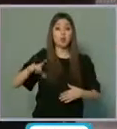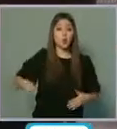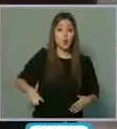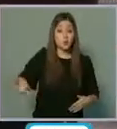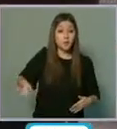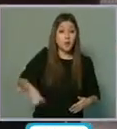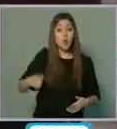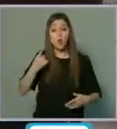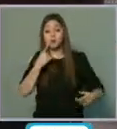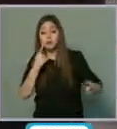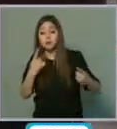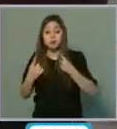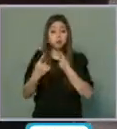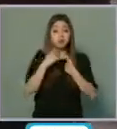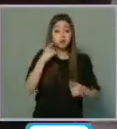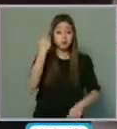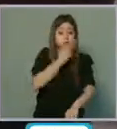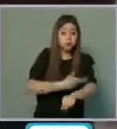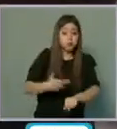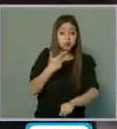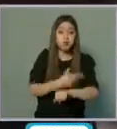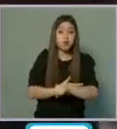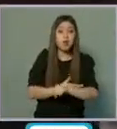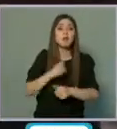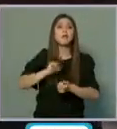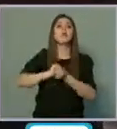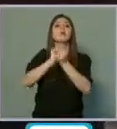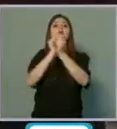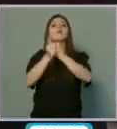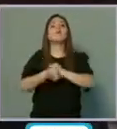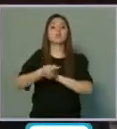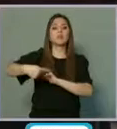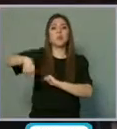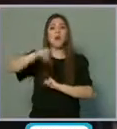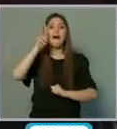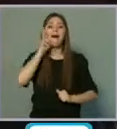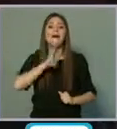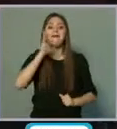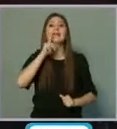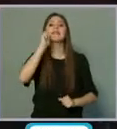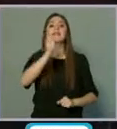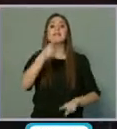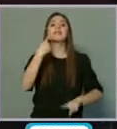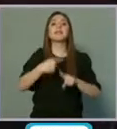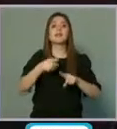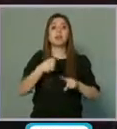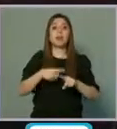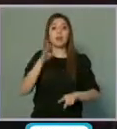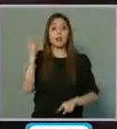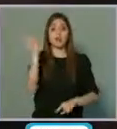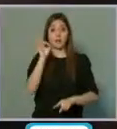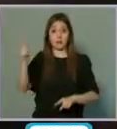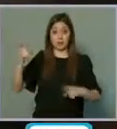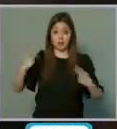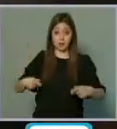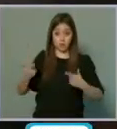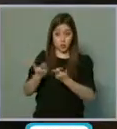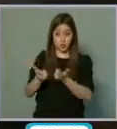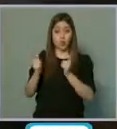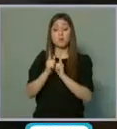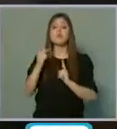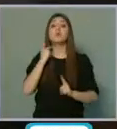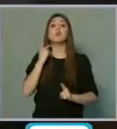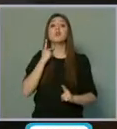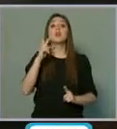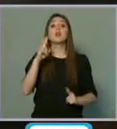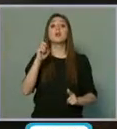en los cuales pues esta competencia es lo que hace que pueda entrar este candidato del Partido Republicano.